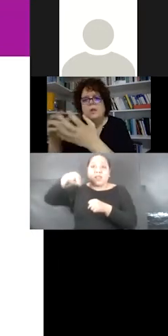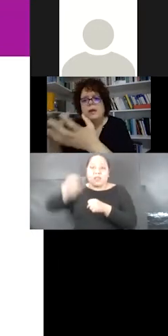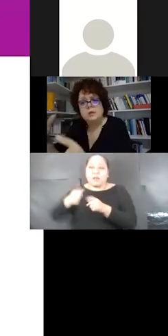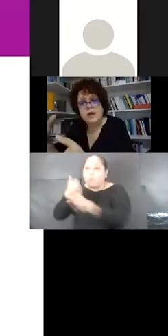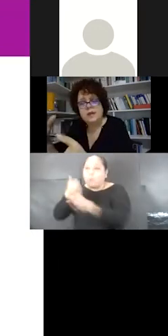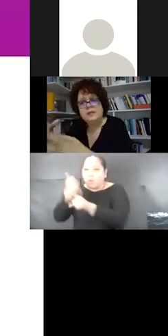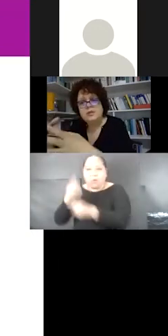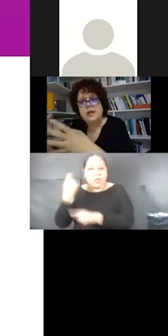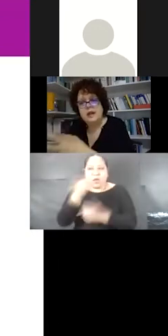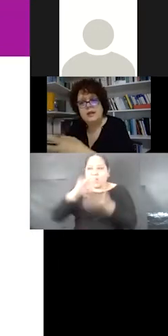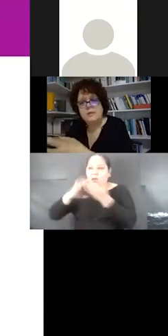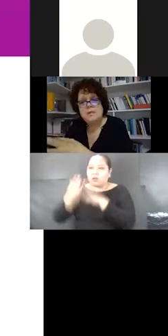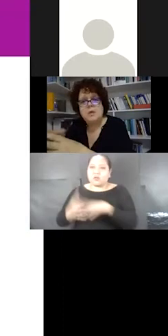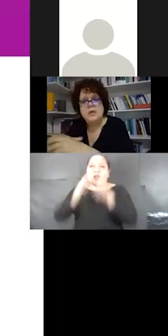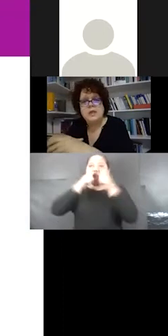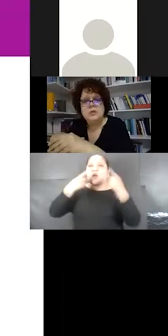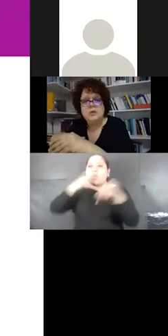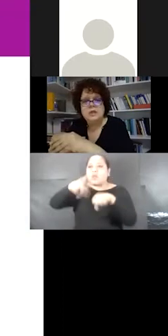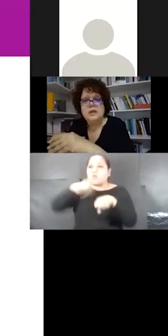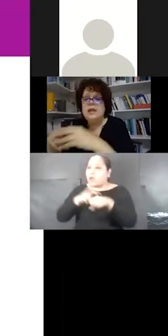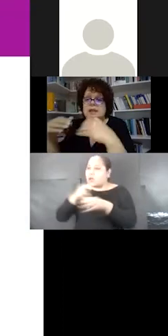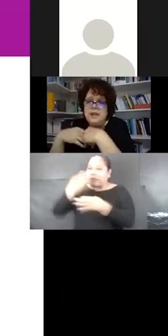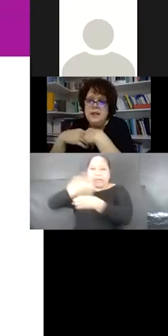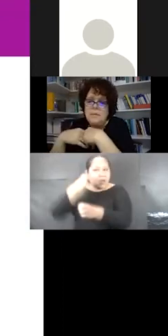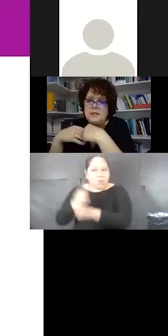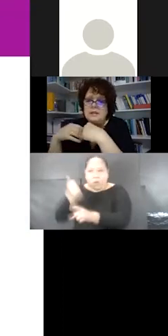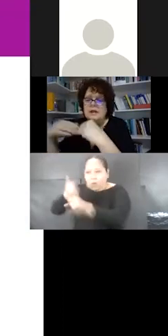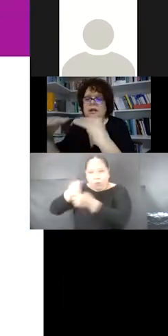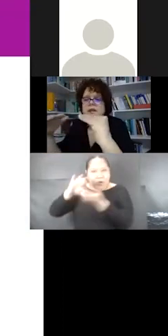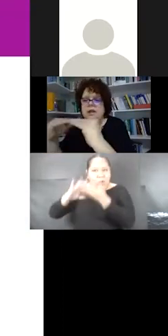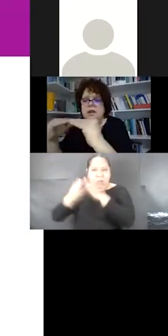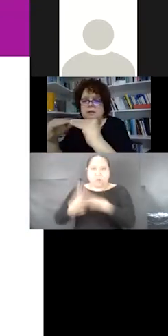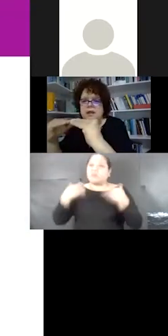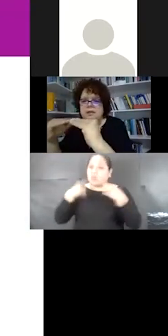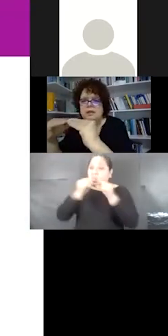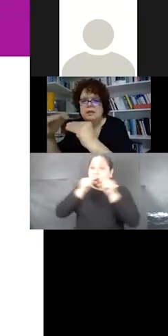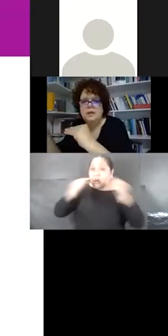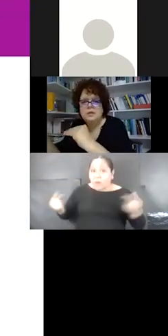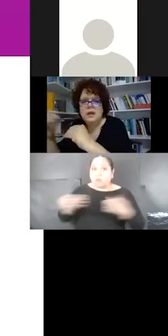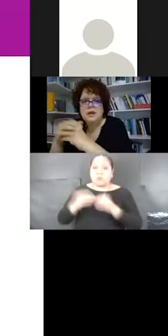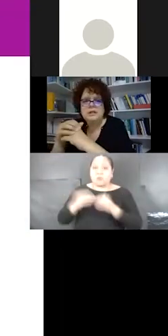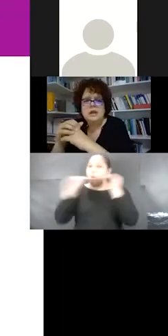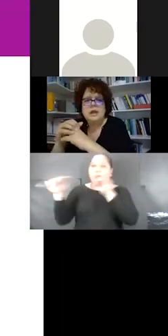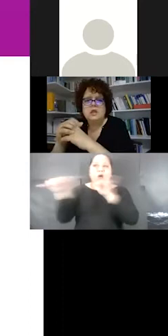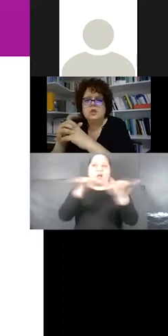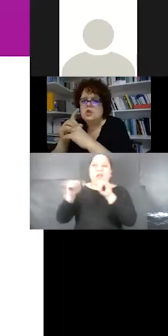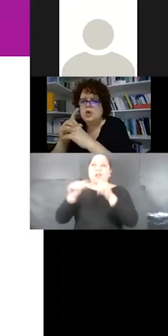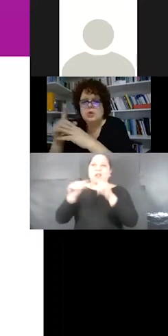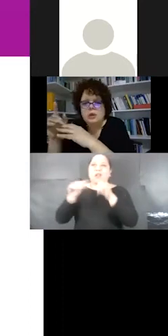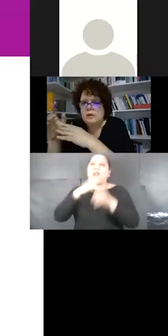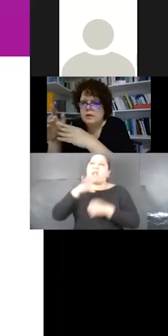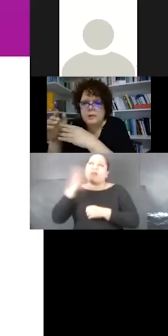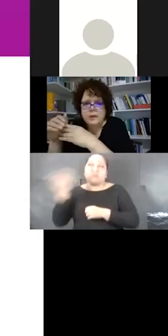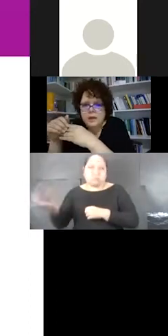son lenguas naturales que son creadas por la misma comunidad sorda, tienen gramática que tiene la equivalencia de las lenguas orales, no son